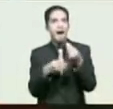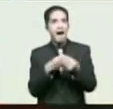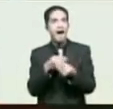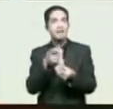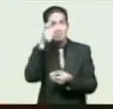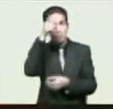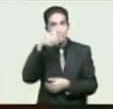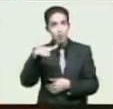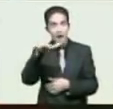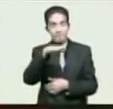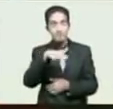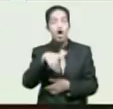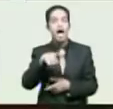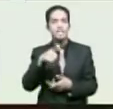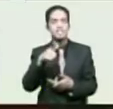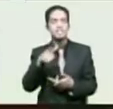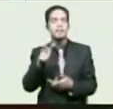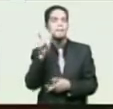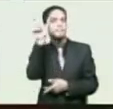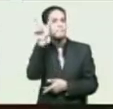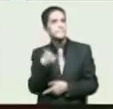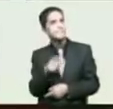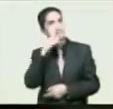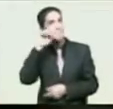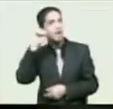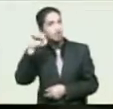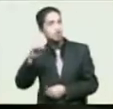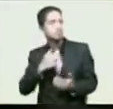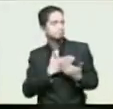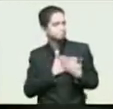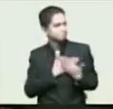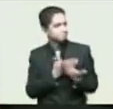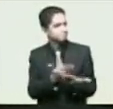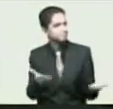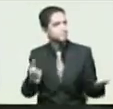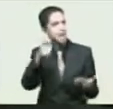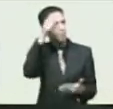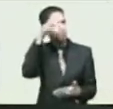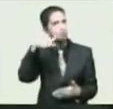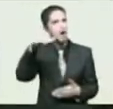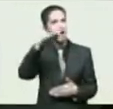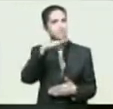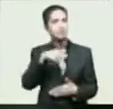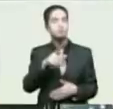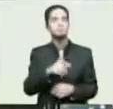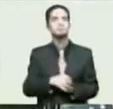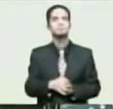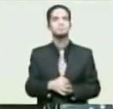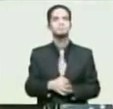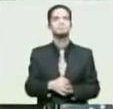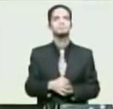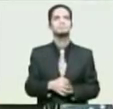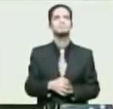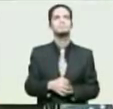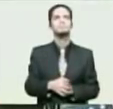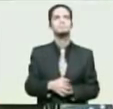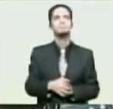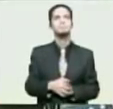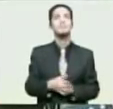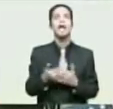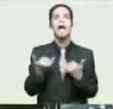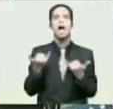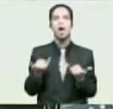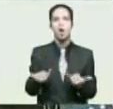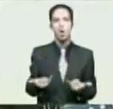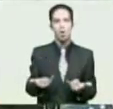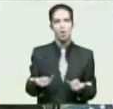Una Asamblea Nacional Constituyente tiene que estar a la orden del pueblo, subordinada al pueblo. Ahora, no es la